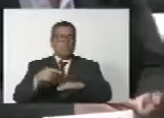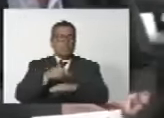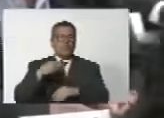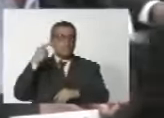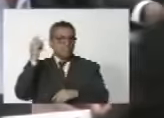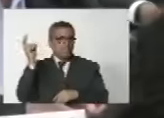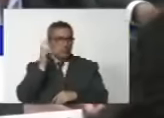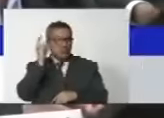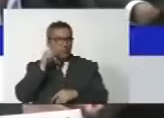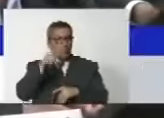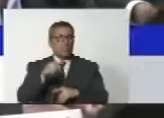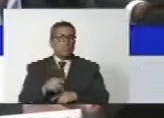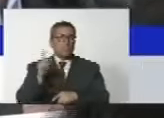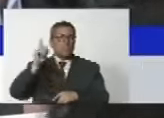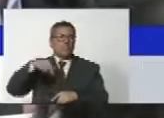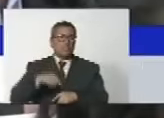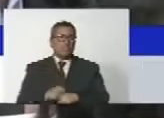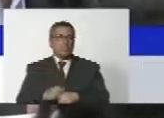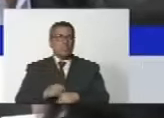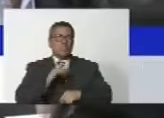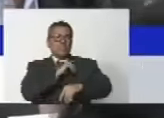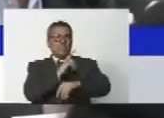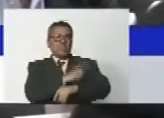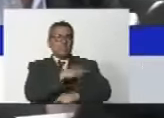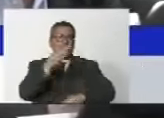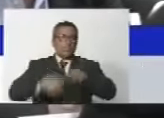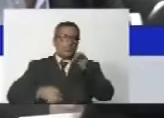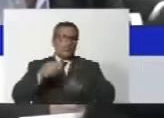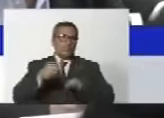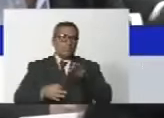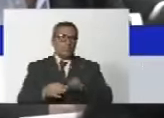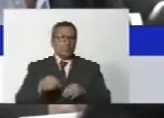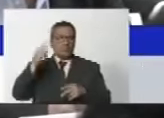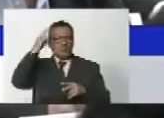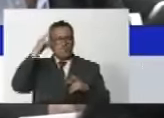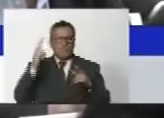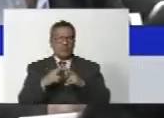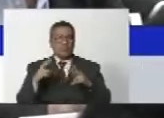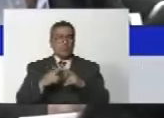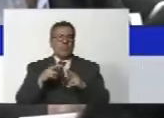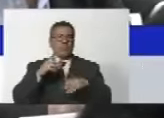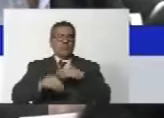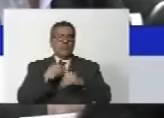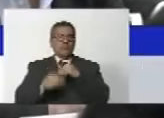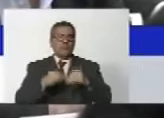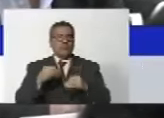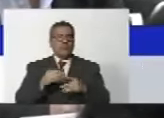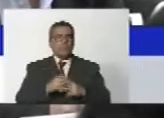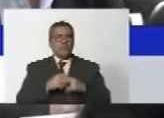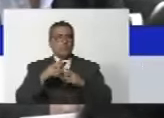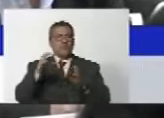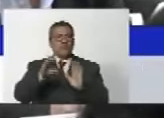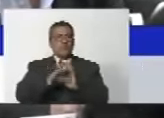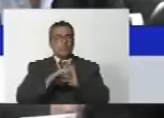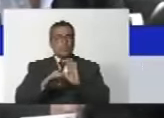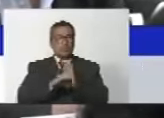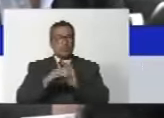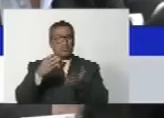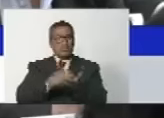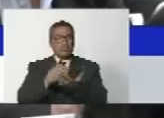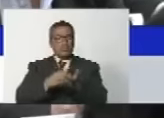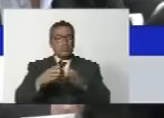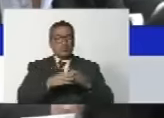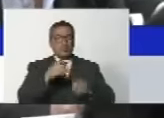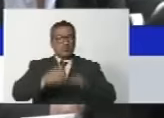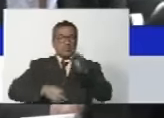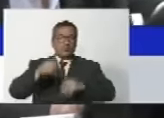Óiganlo bien, es así que en el Poder Judicial, como es bien conocido, ha sido magistrada de la Sala Constitucional